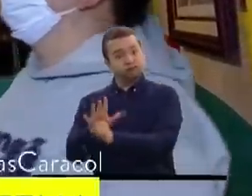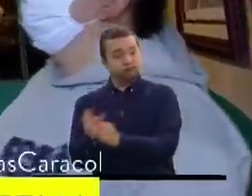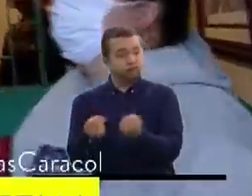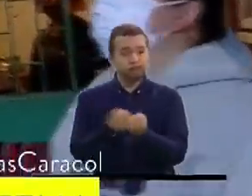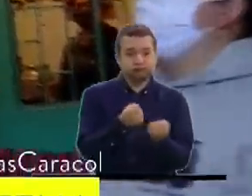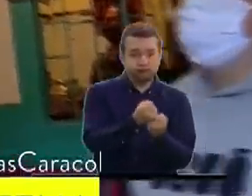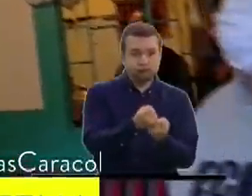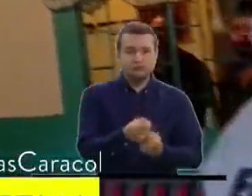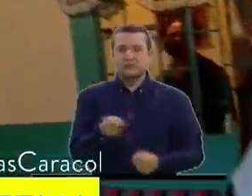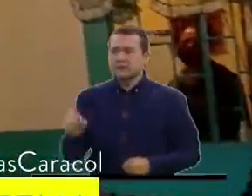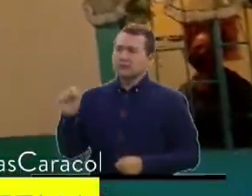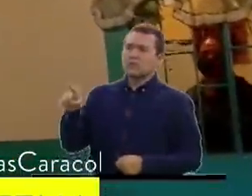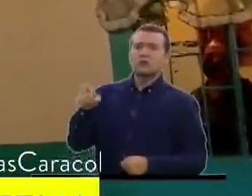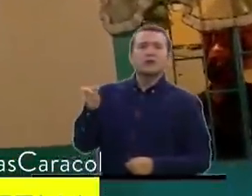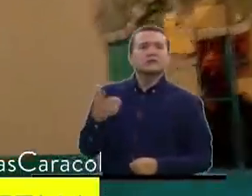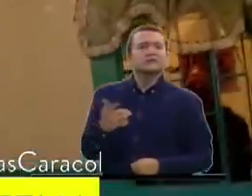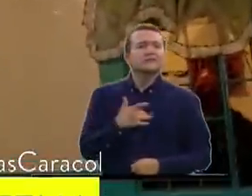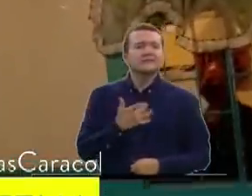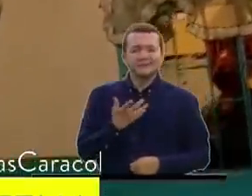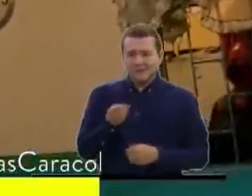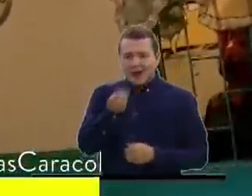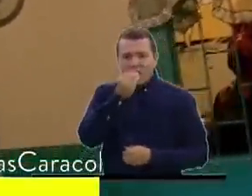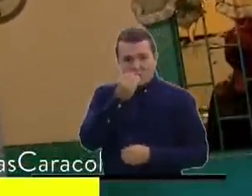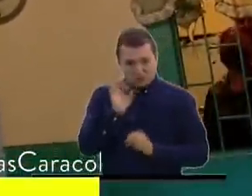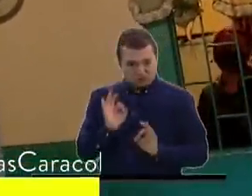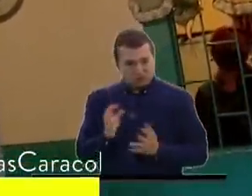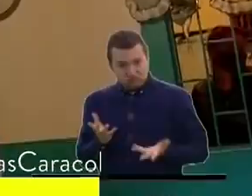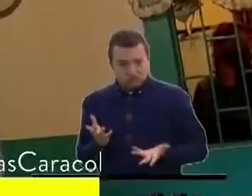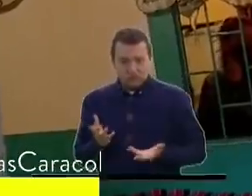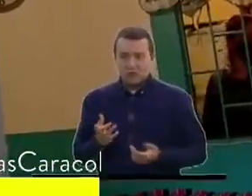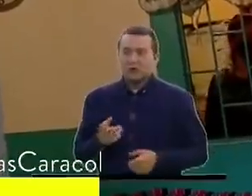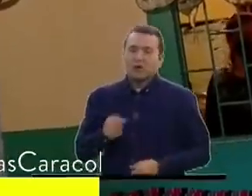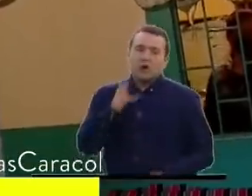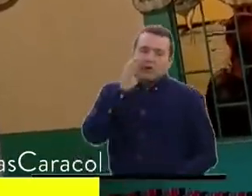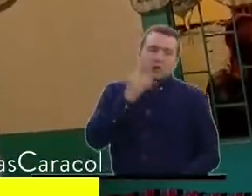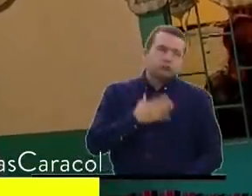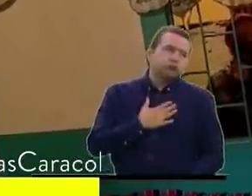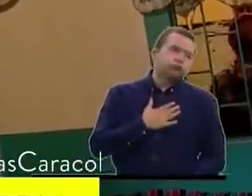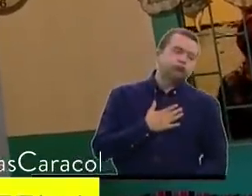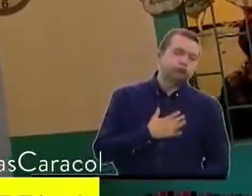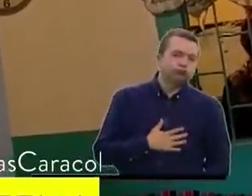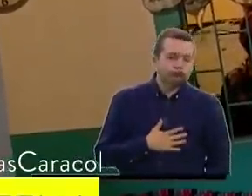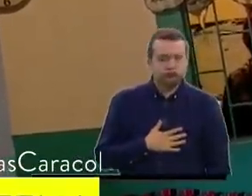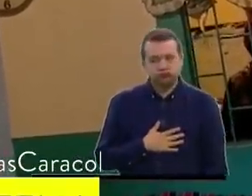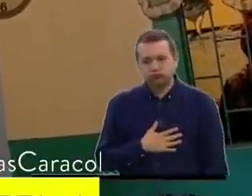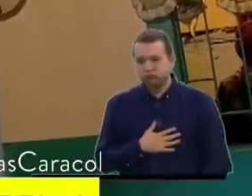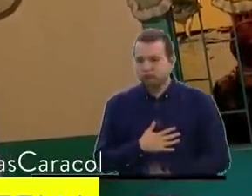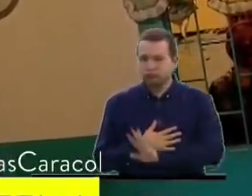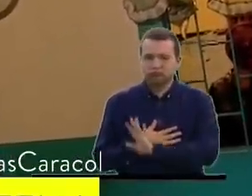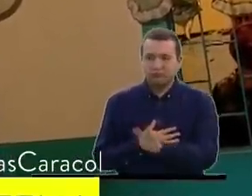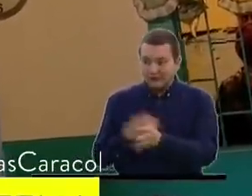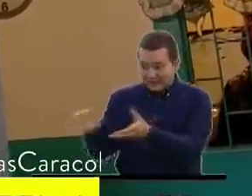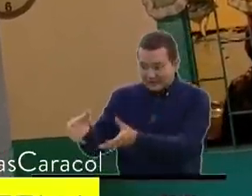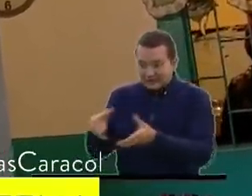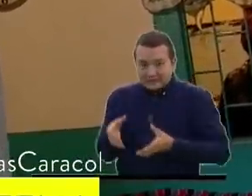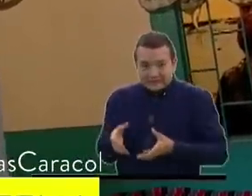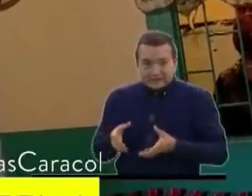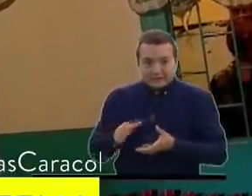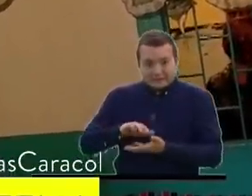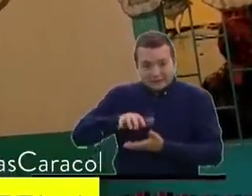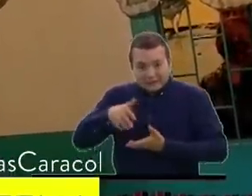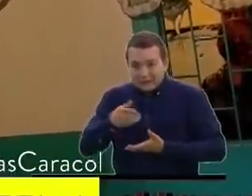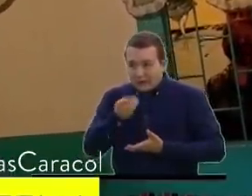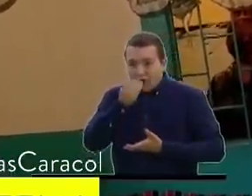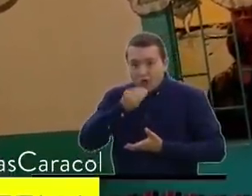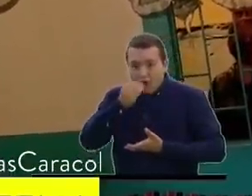almuerzo? Uy, bastante. Mucho, nos significa bastante porque pues gracias a lo que nos está llegando pues